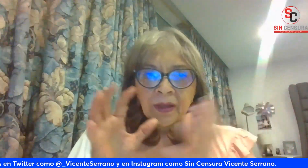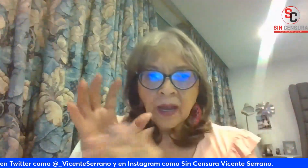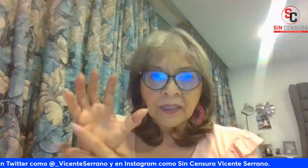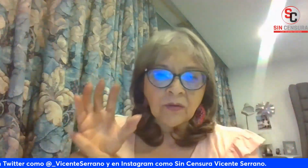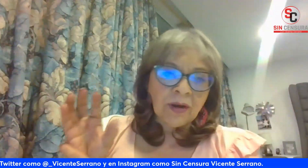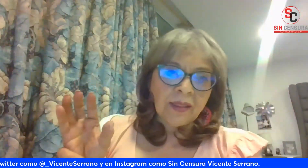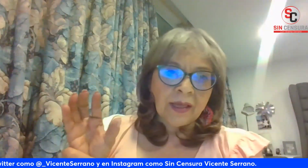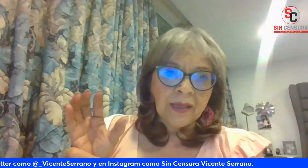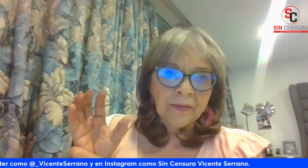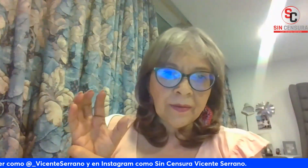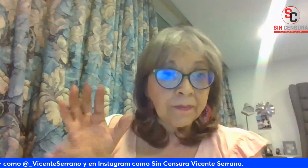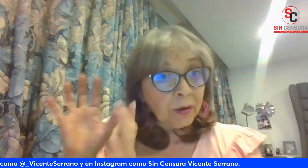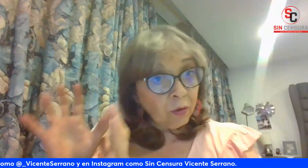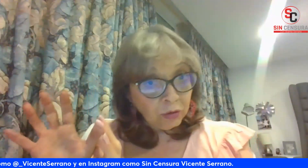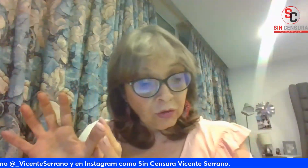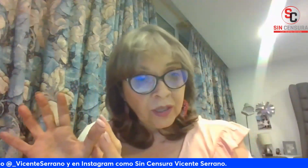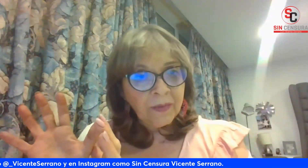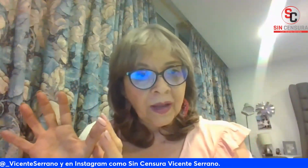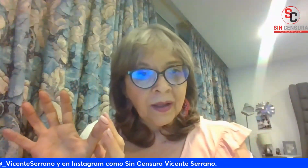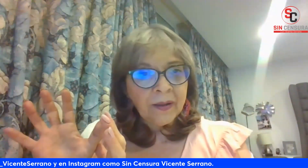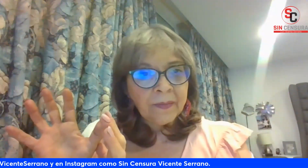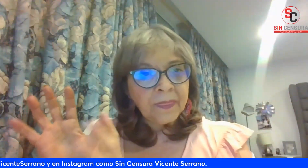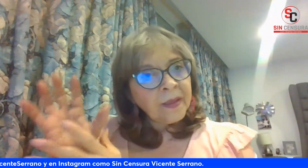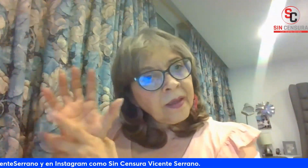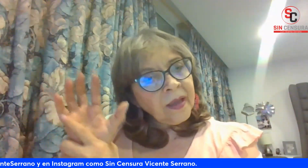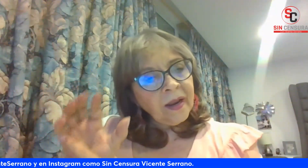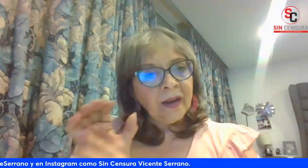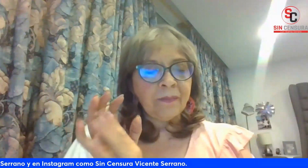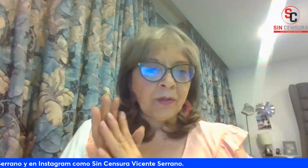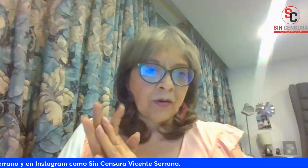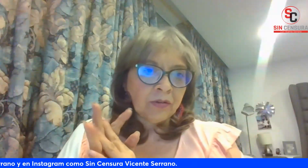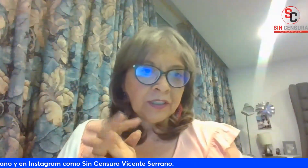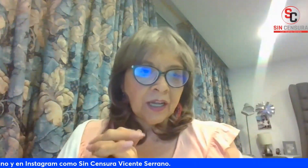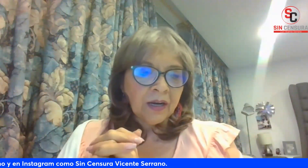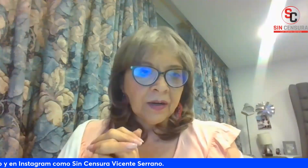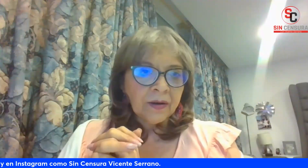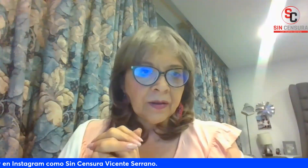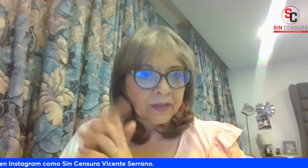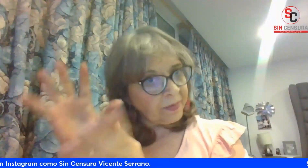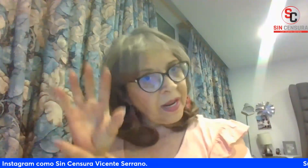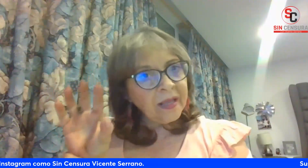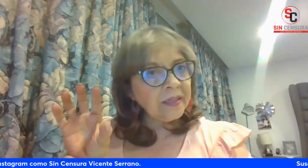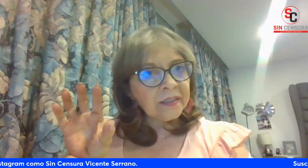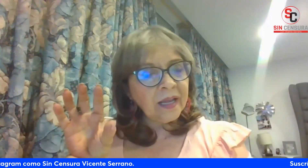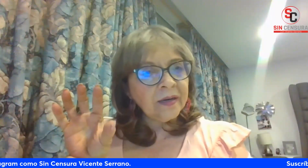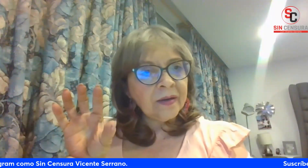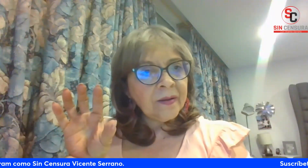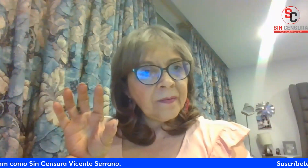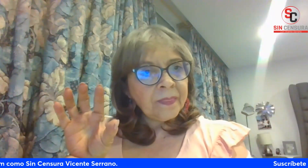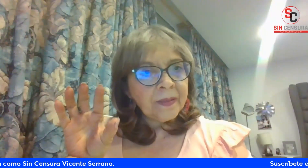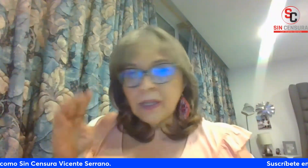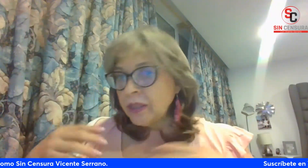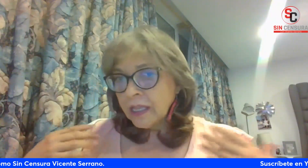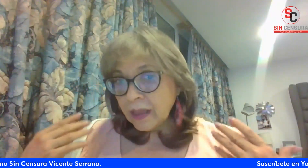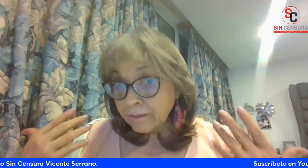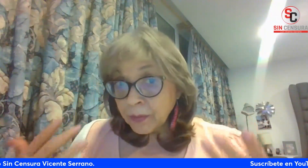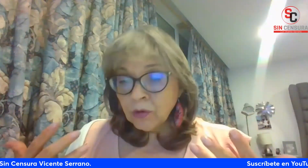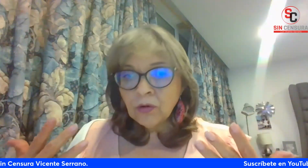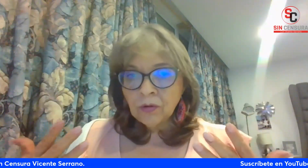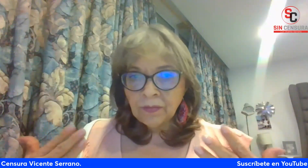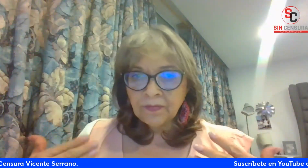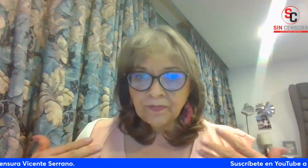está articulada ahí. Pero otro tema, el Poder Judicial, también ahí están.